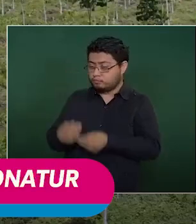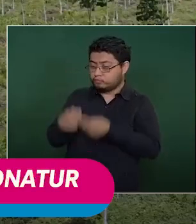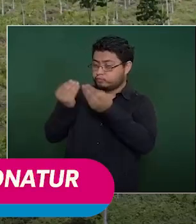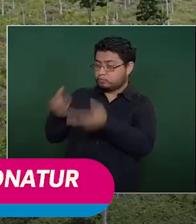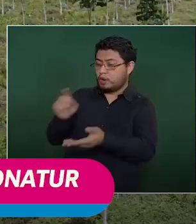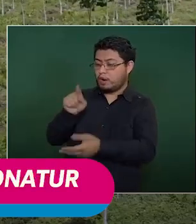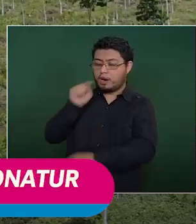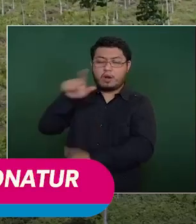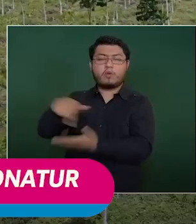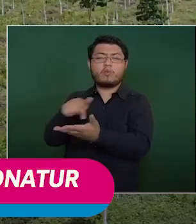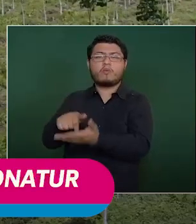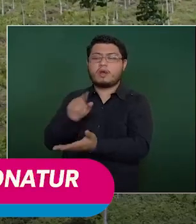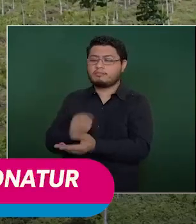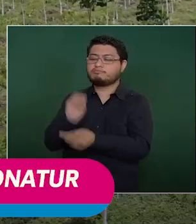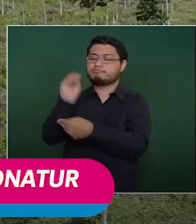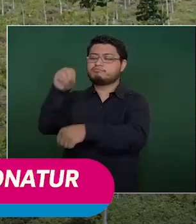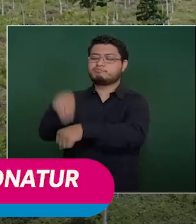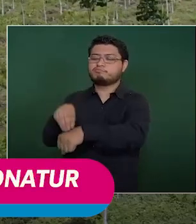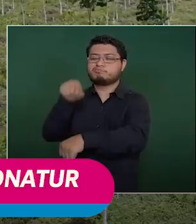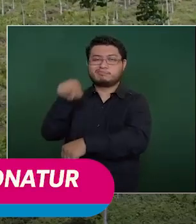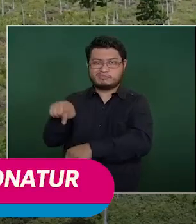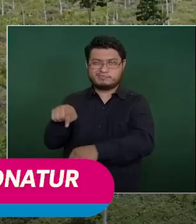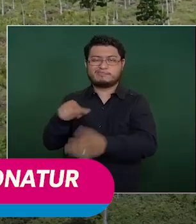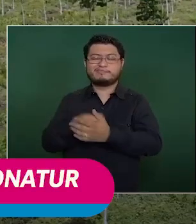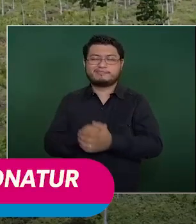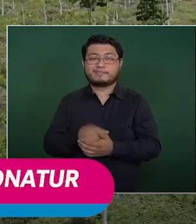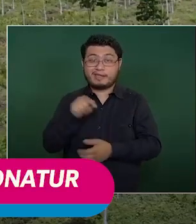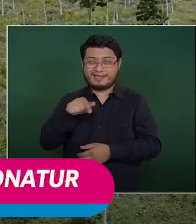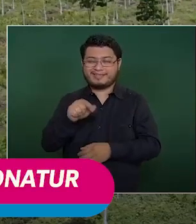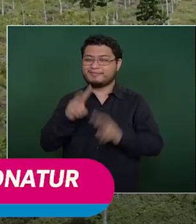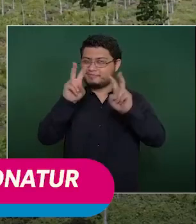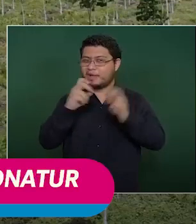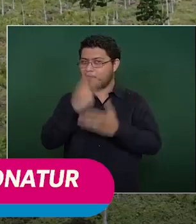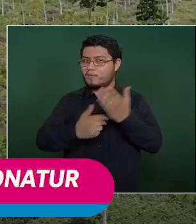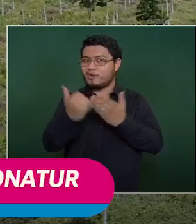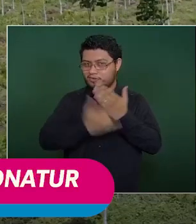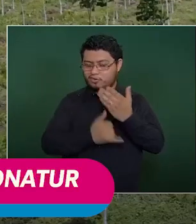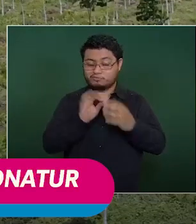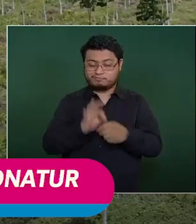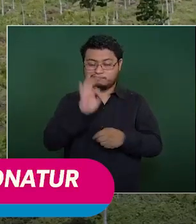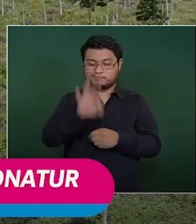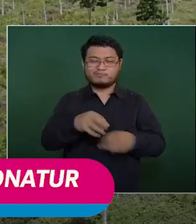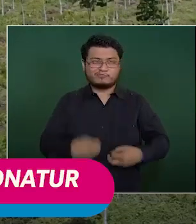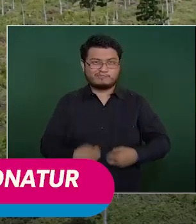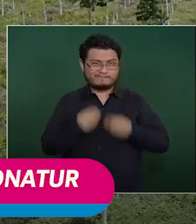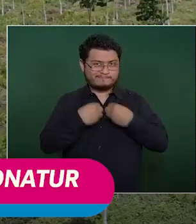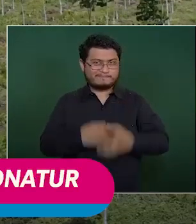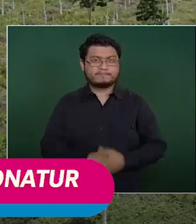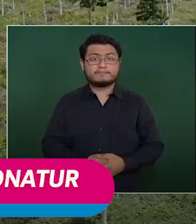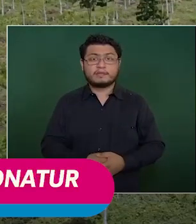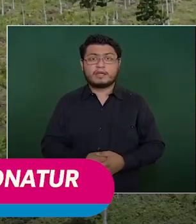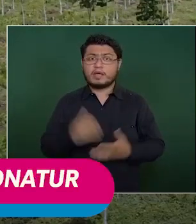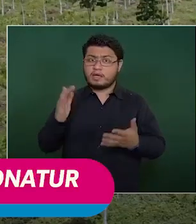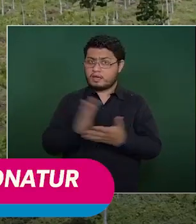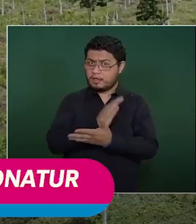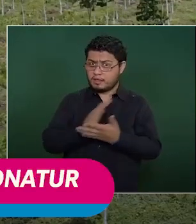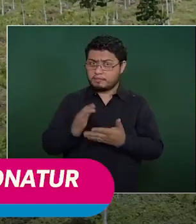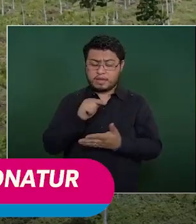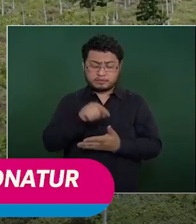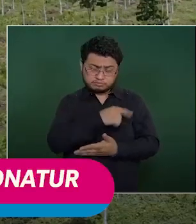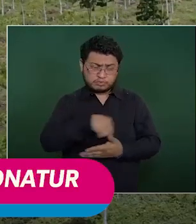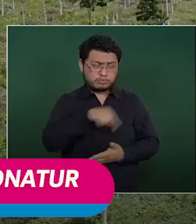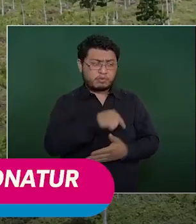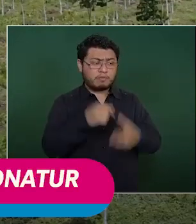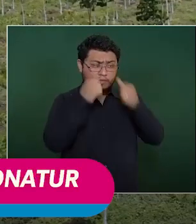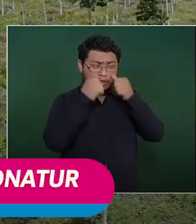viveros comunitarios del programa Sembrando Vida. Además, habrá nuevas áreas naturales protegidas,